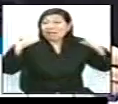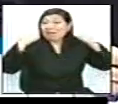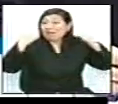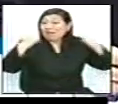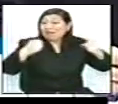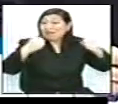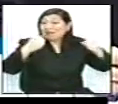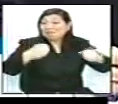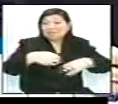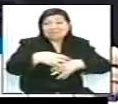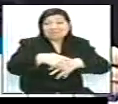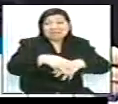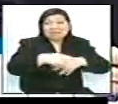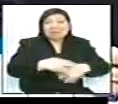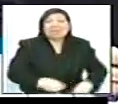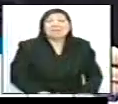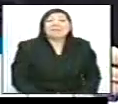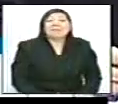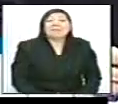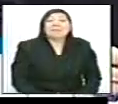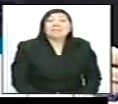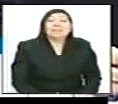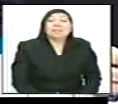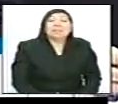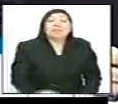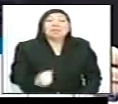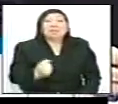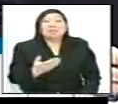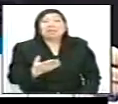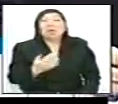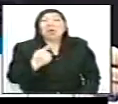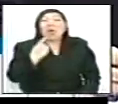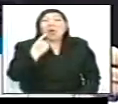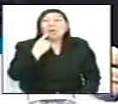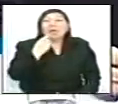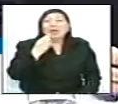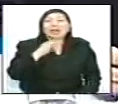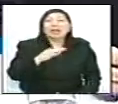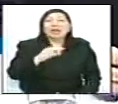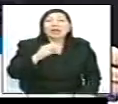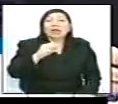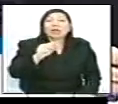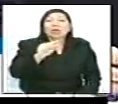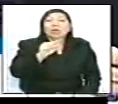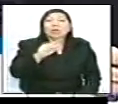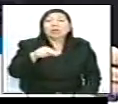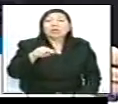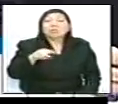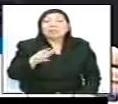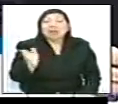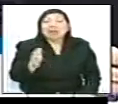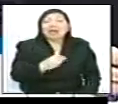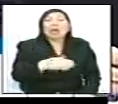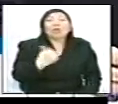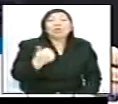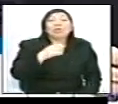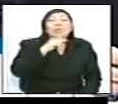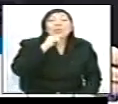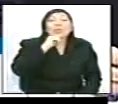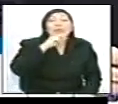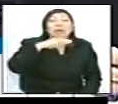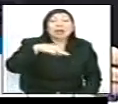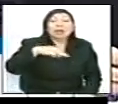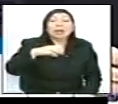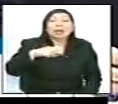pues candidatos, ¿no? Moradito, Verónica Mendoza, y obviamente son los que quieren adelante elecciones. Y